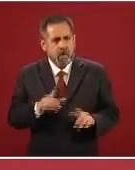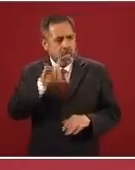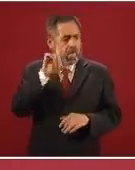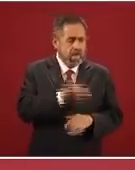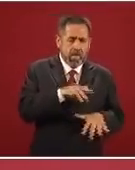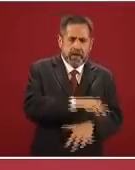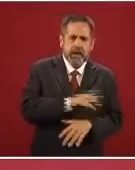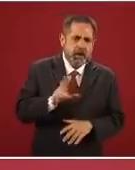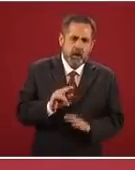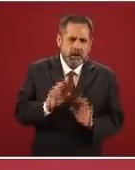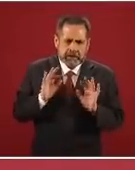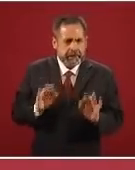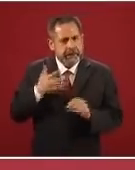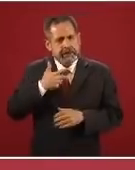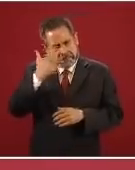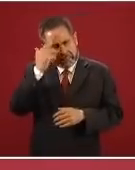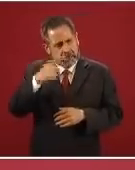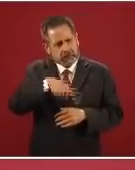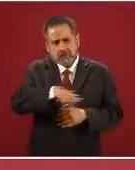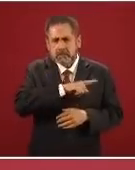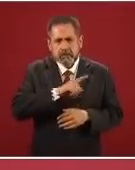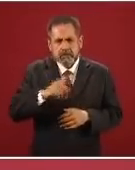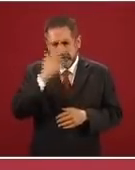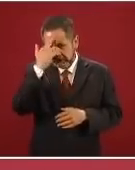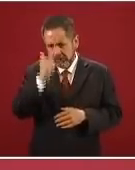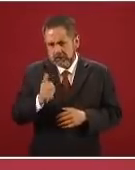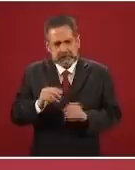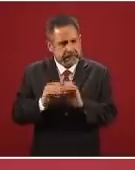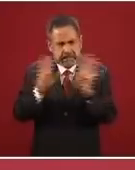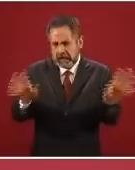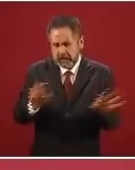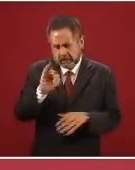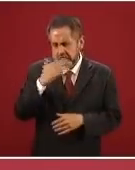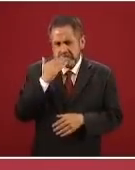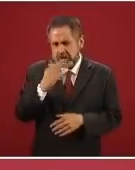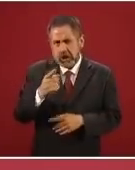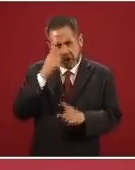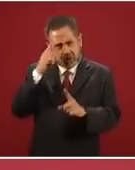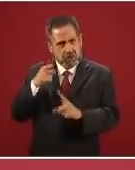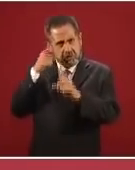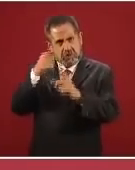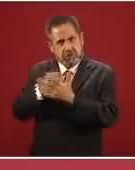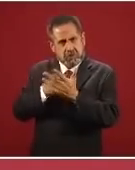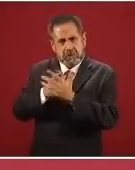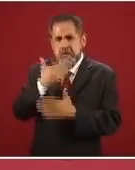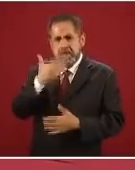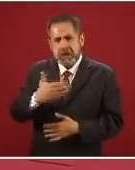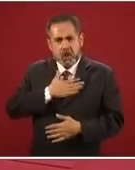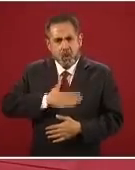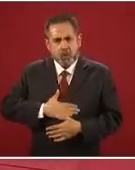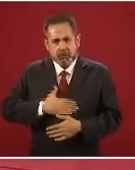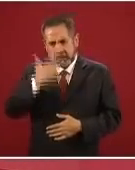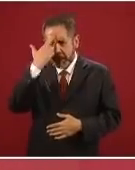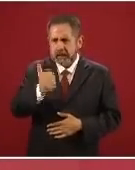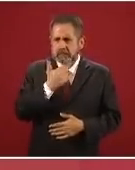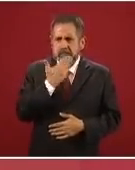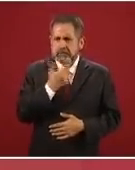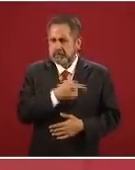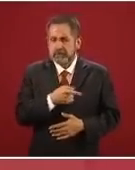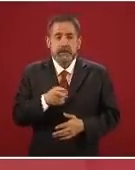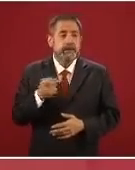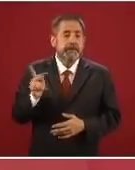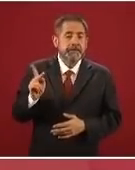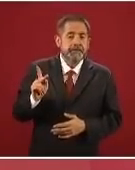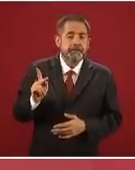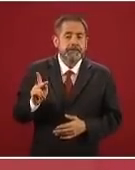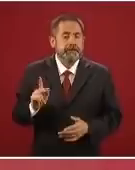deleznables. Eso no tiene discusión, es una causa justa. Sin